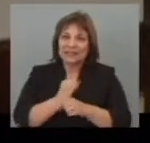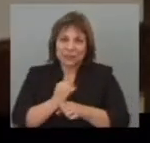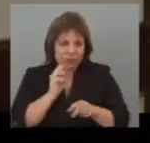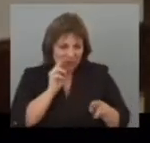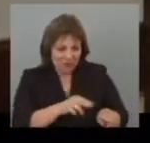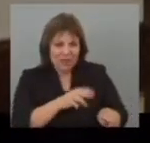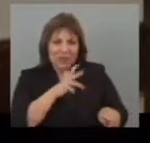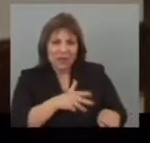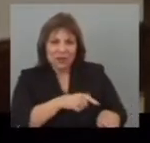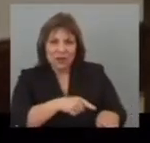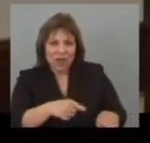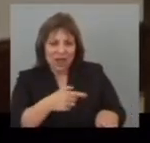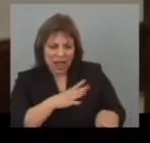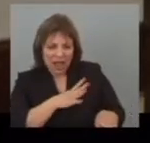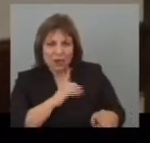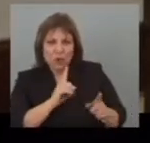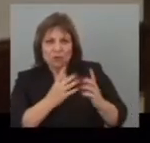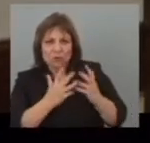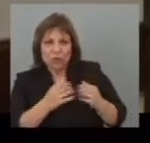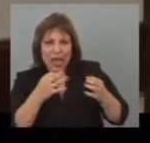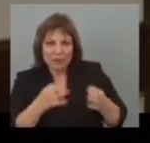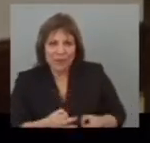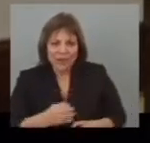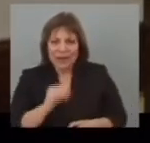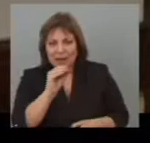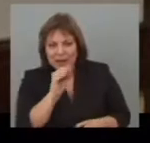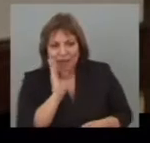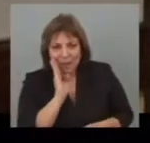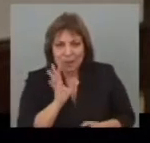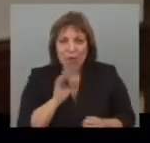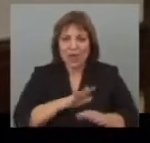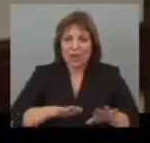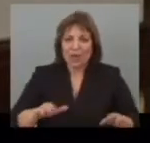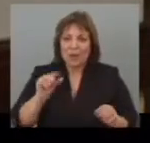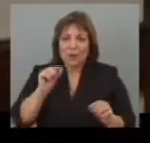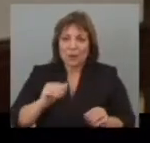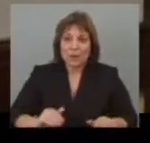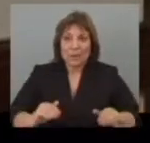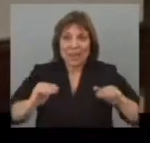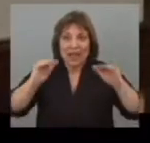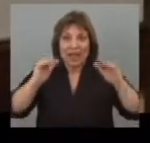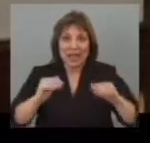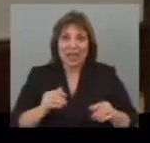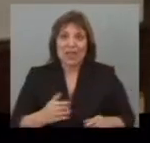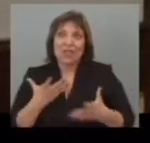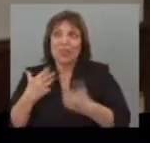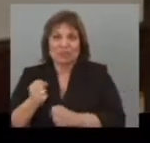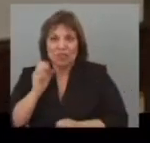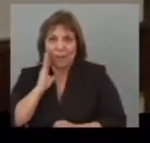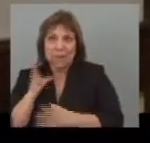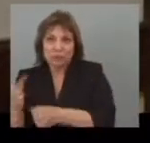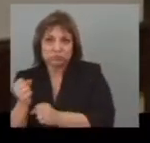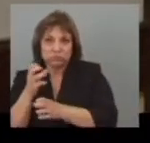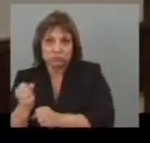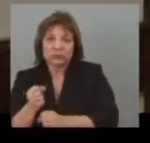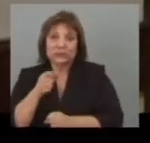a mostrar que algo ahí está funcionando mal, ¿no? O cuando los chiquilines ya son un poquito más grandes y empiezan a defender a la madre, bueno, eso